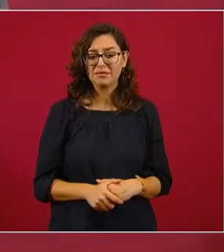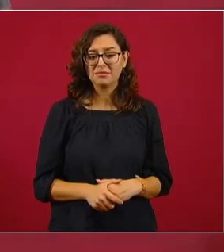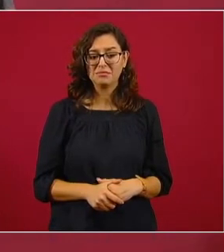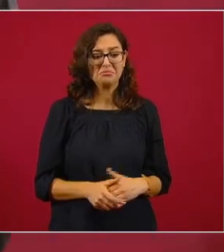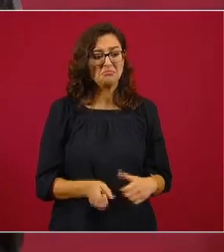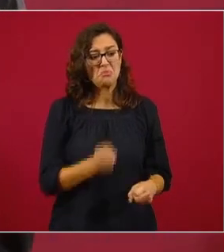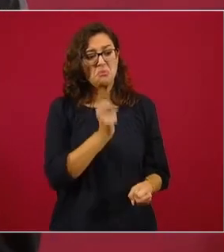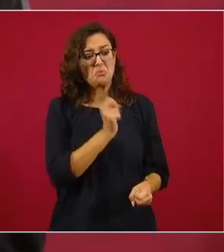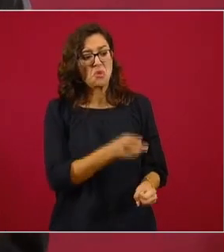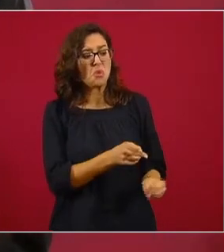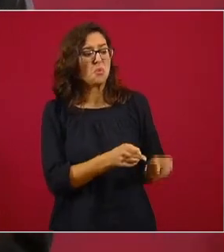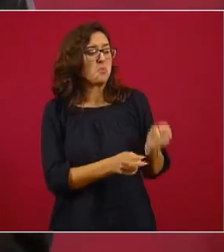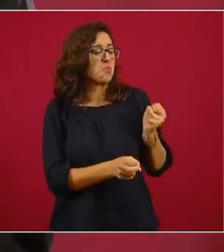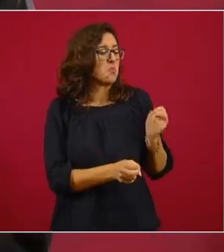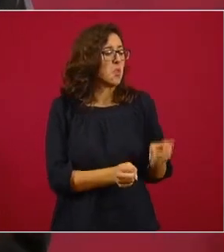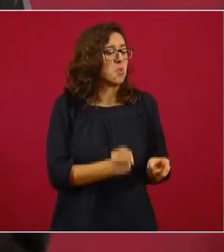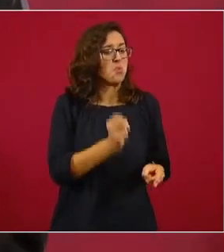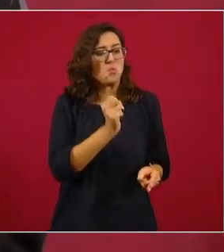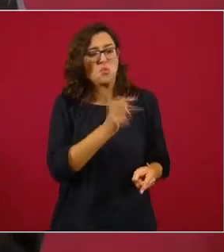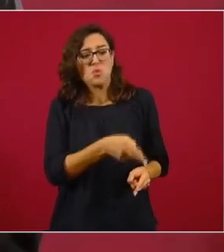de privilegios,